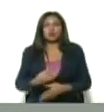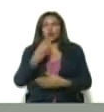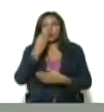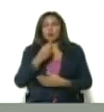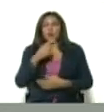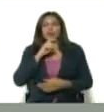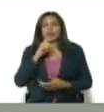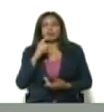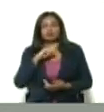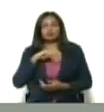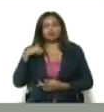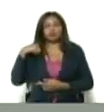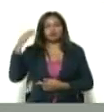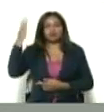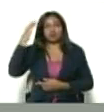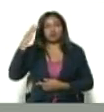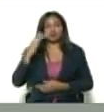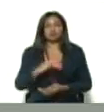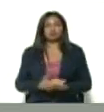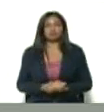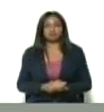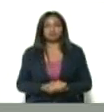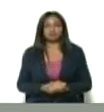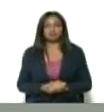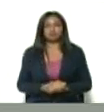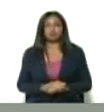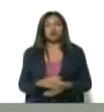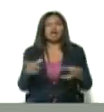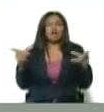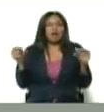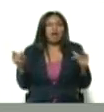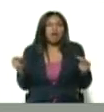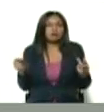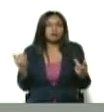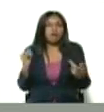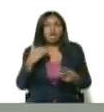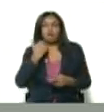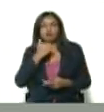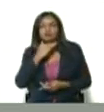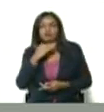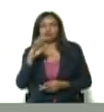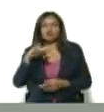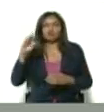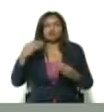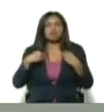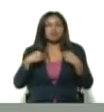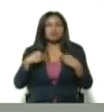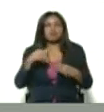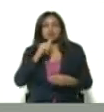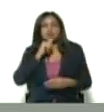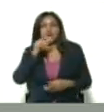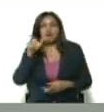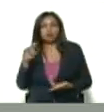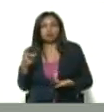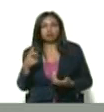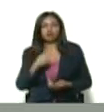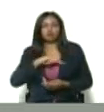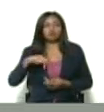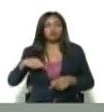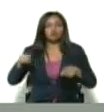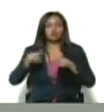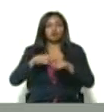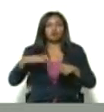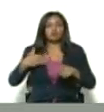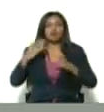etcétera, etcétera, etcétera, etcétera. Cáncer, dónde están, quiénes son. Para nosotros